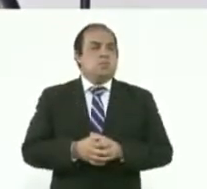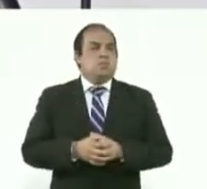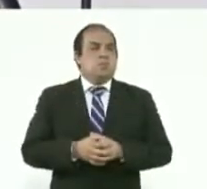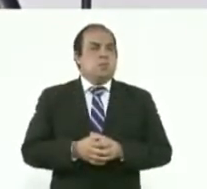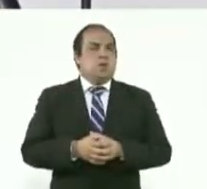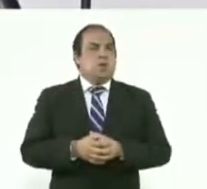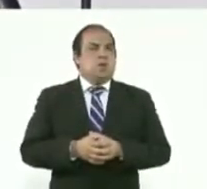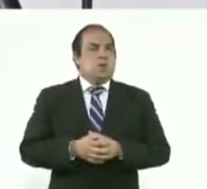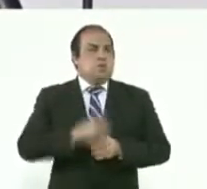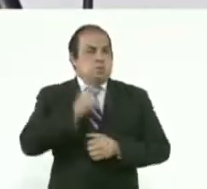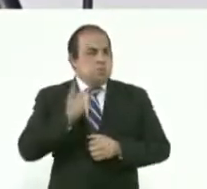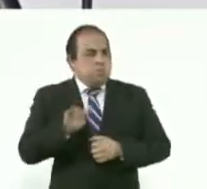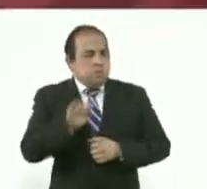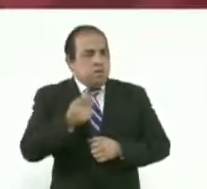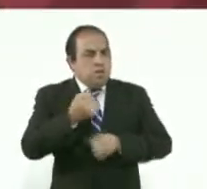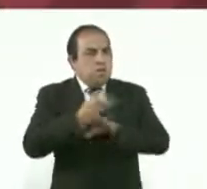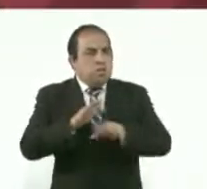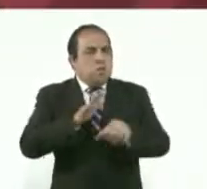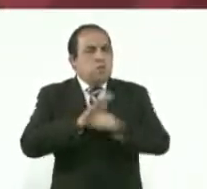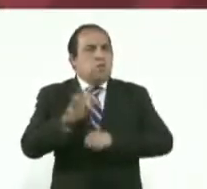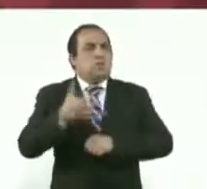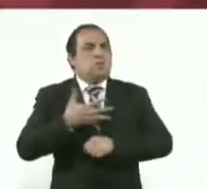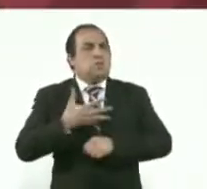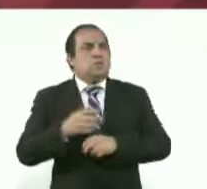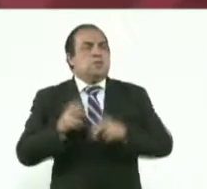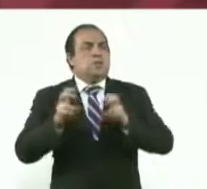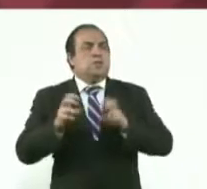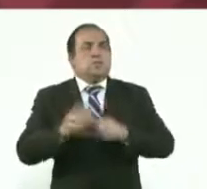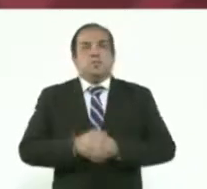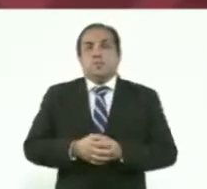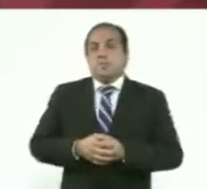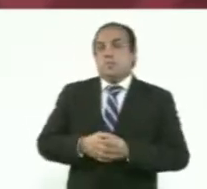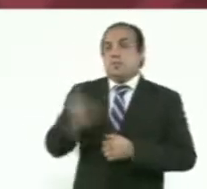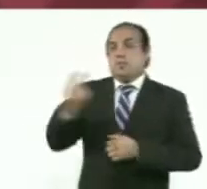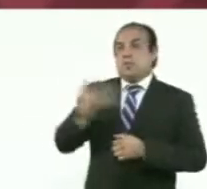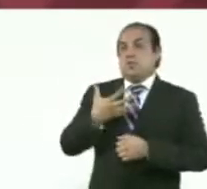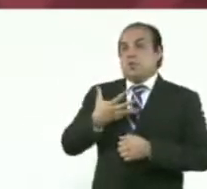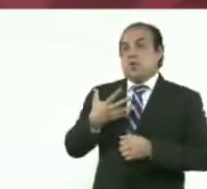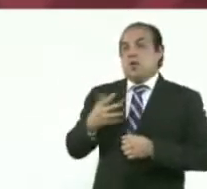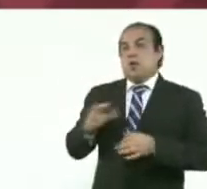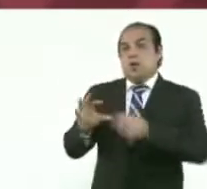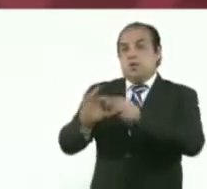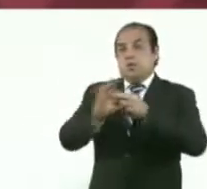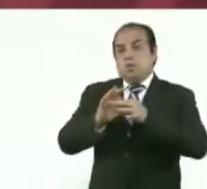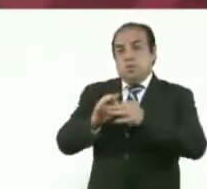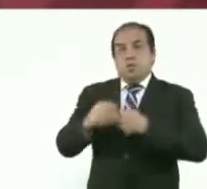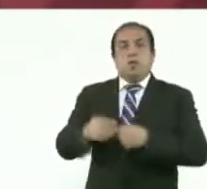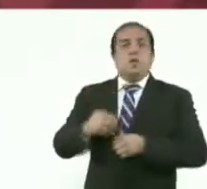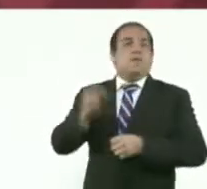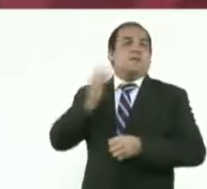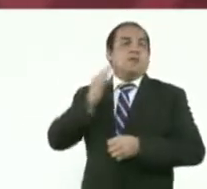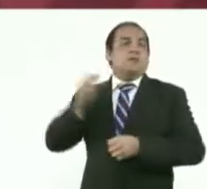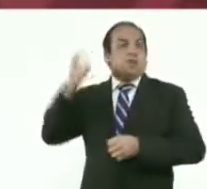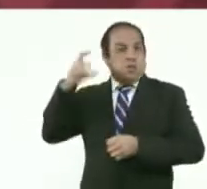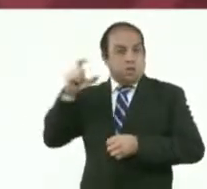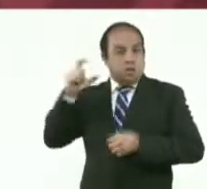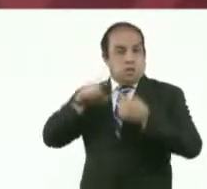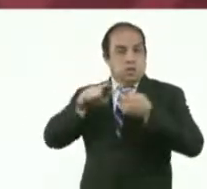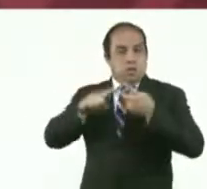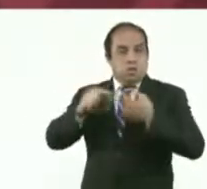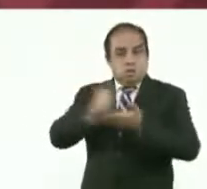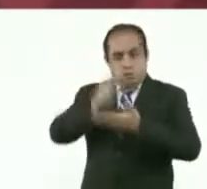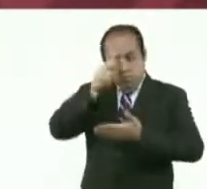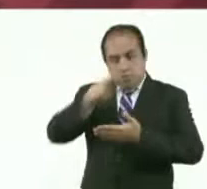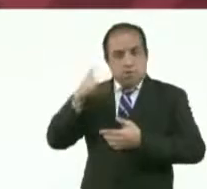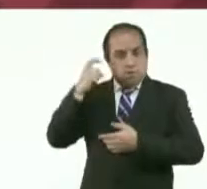información tiene usted sobre esto. Pues tiene que haber una colaboración entre la Fiscalía de Querétaro y la Fiscalía de la Ciudad de